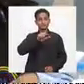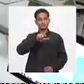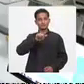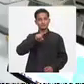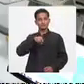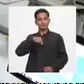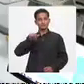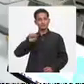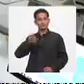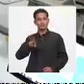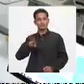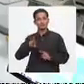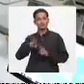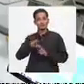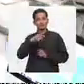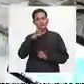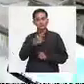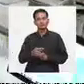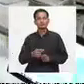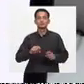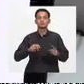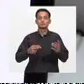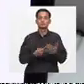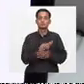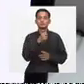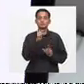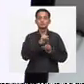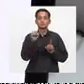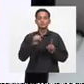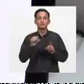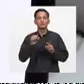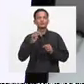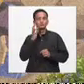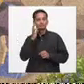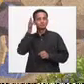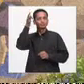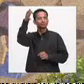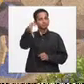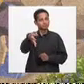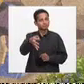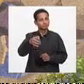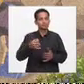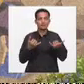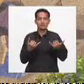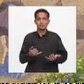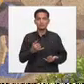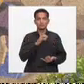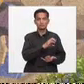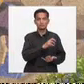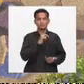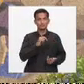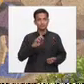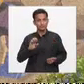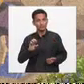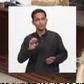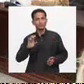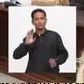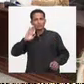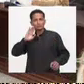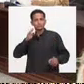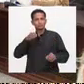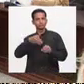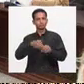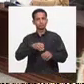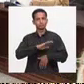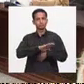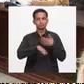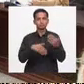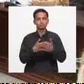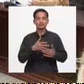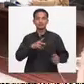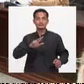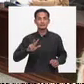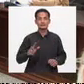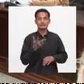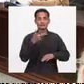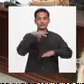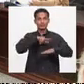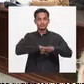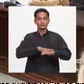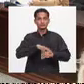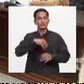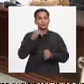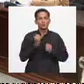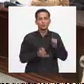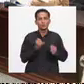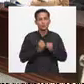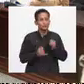experiencias permitirán desarrollar un sistema propio en el futuro el Consejo Nacional electoral tiene previsto realizar el tercer y